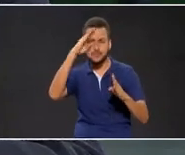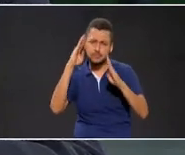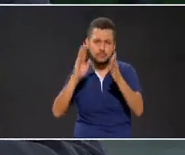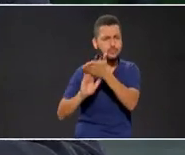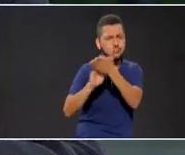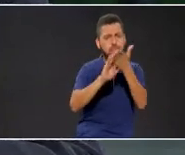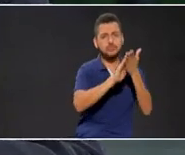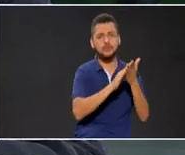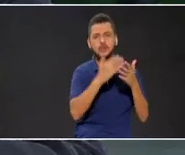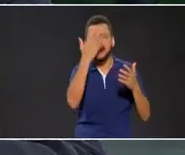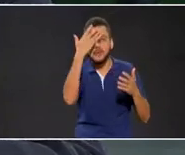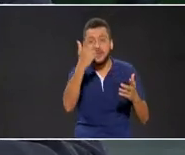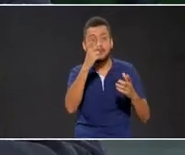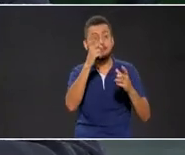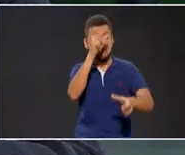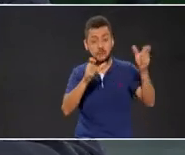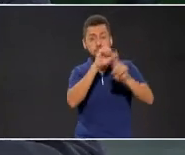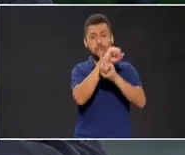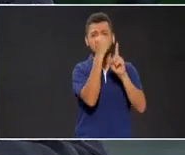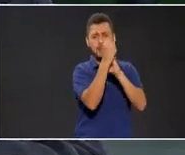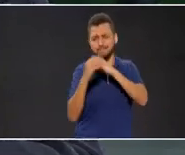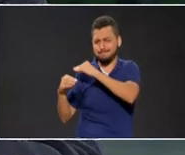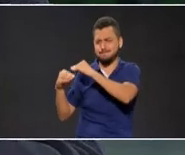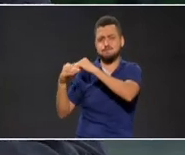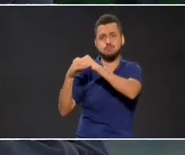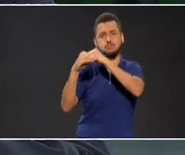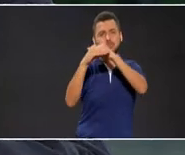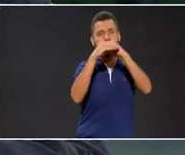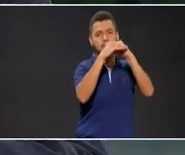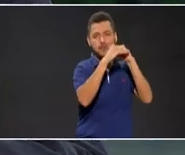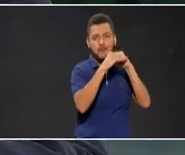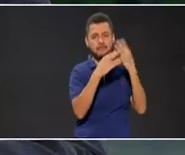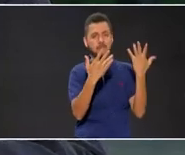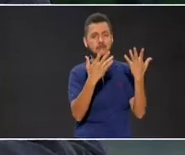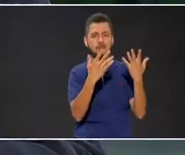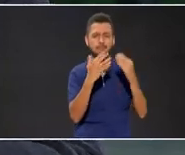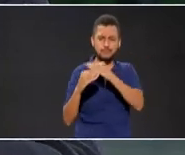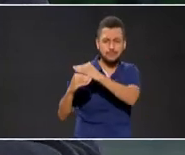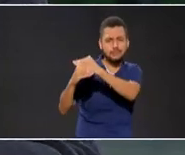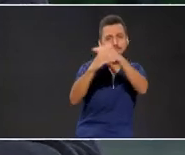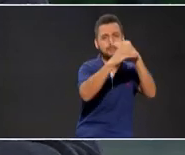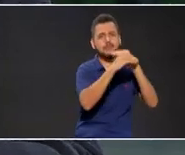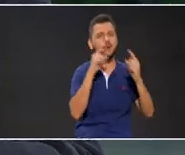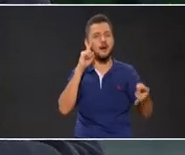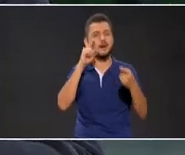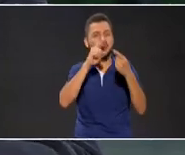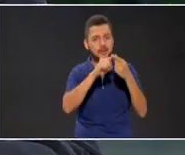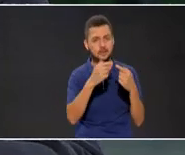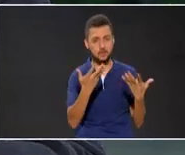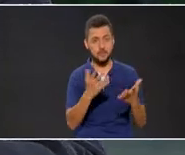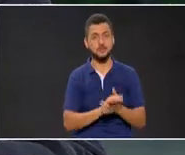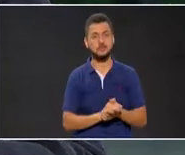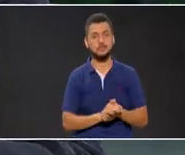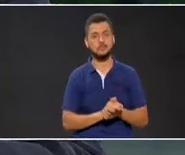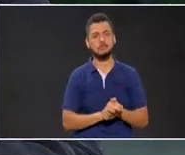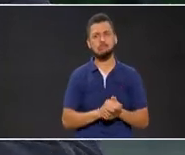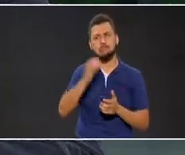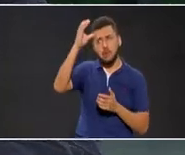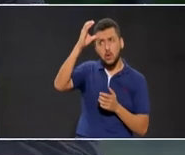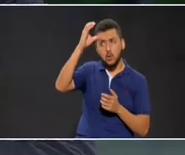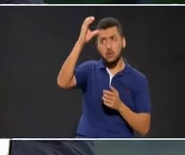equilibrada equitativa donde haya realmente una aplicación de lo que es los conceptos de